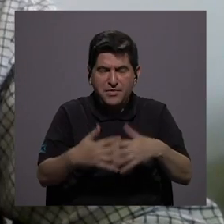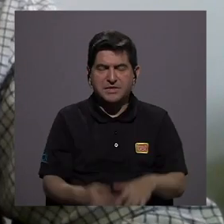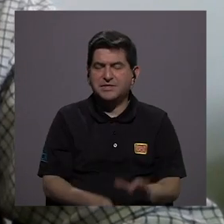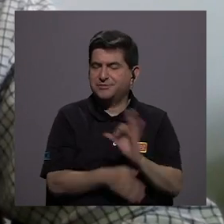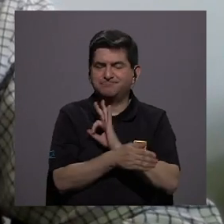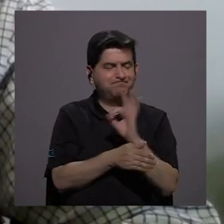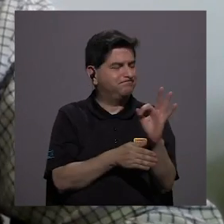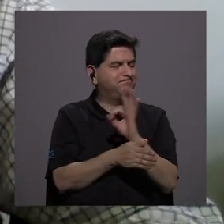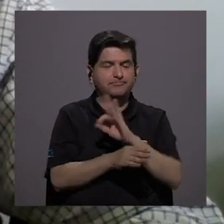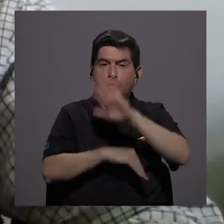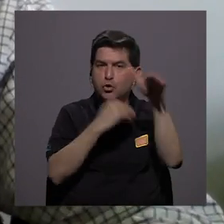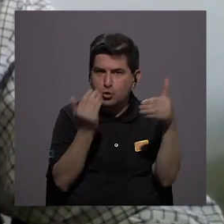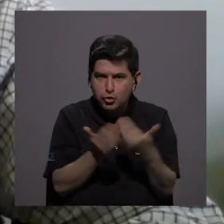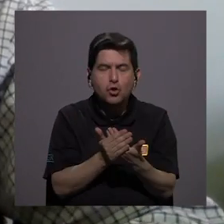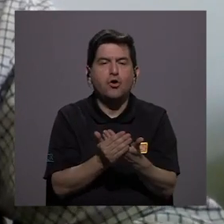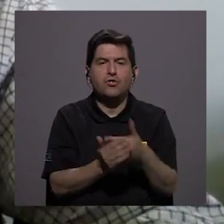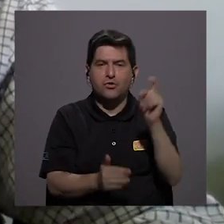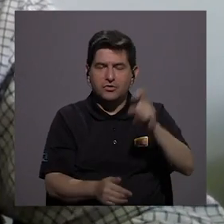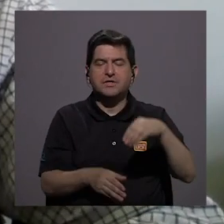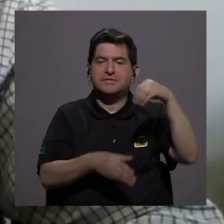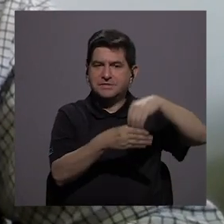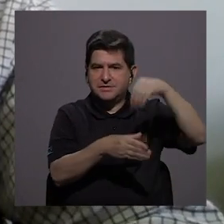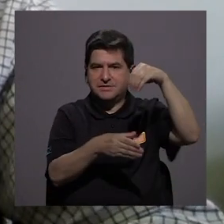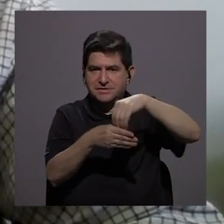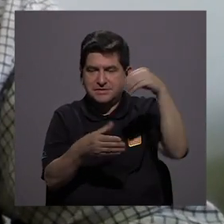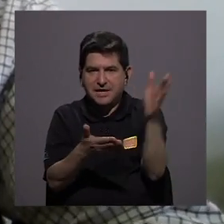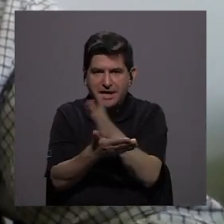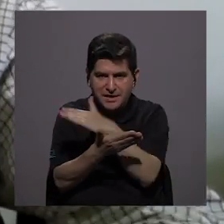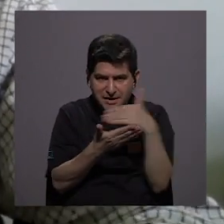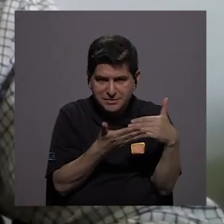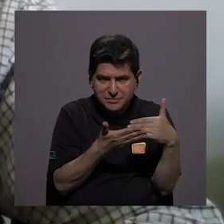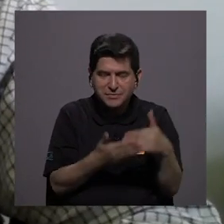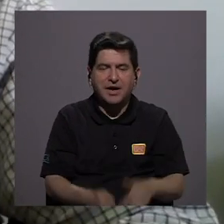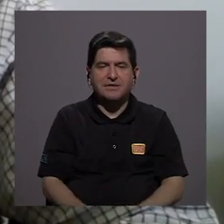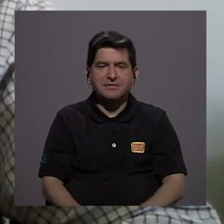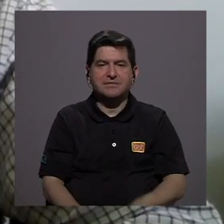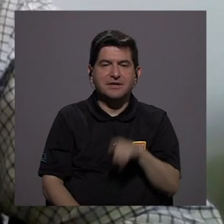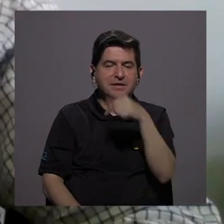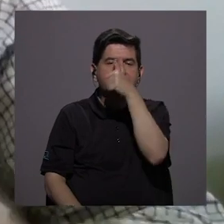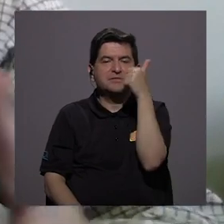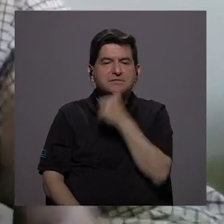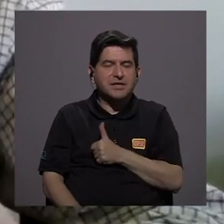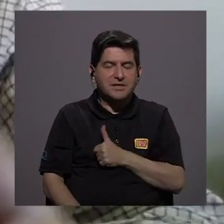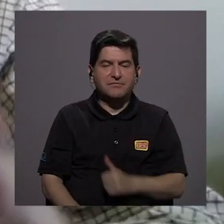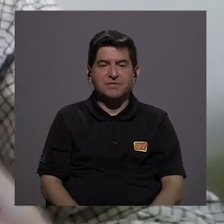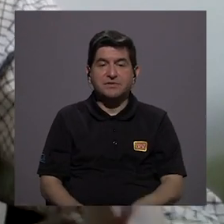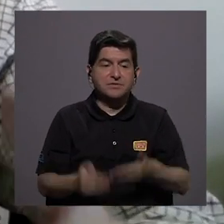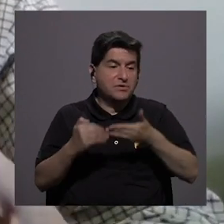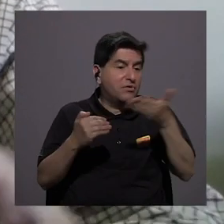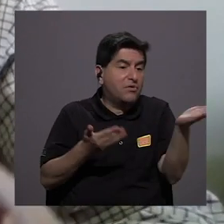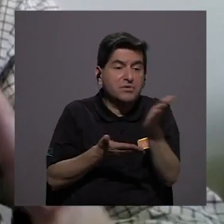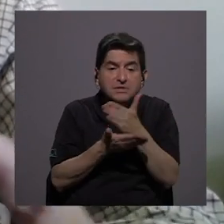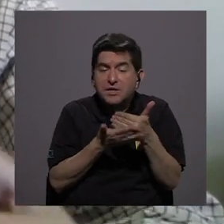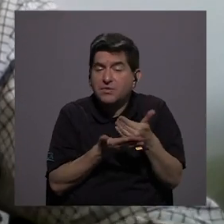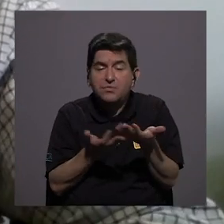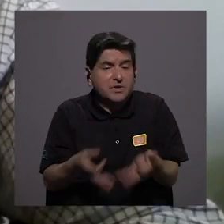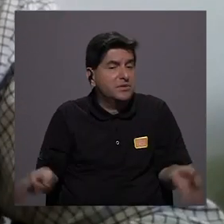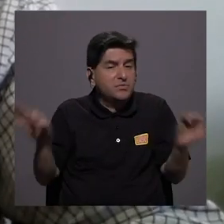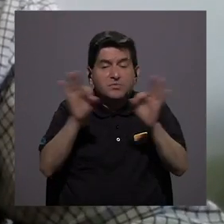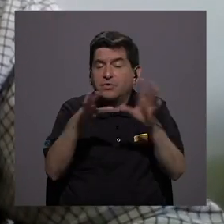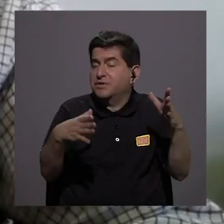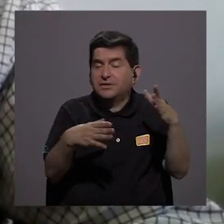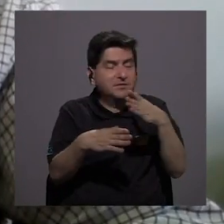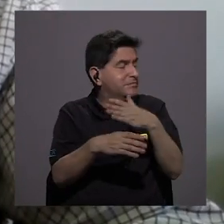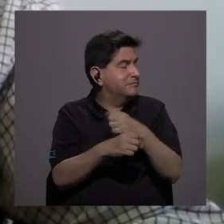no funciona. Sí, yo creo que todos deberíamos aportar parte, hacer algo de sacrificio, dejar de hacer algunas de las cosas que no son tan